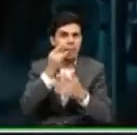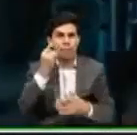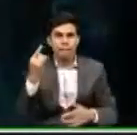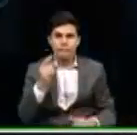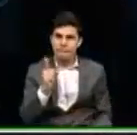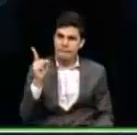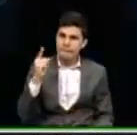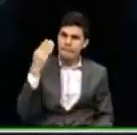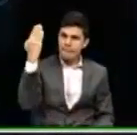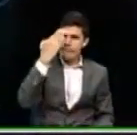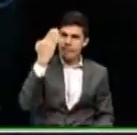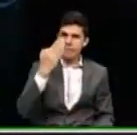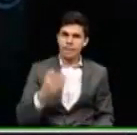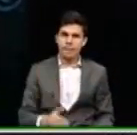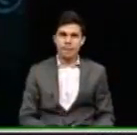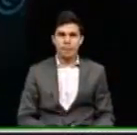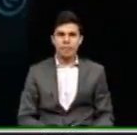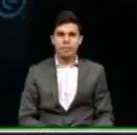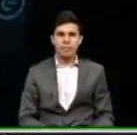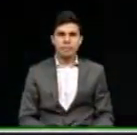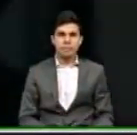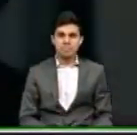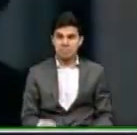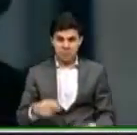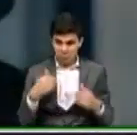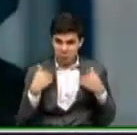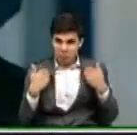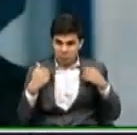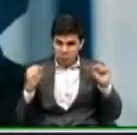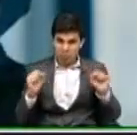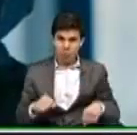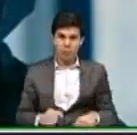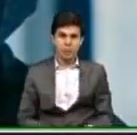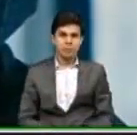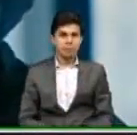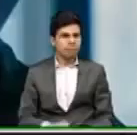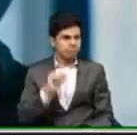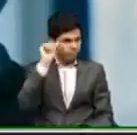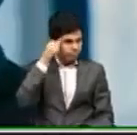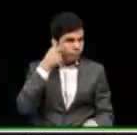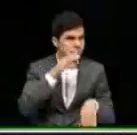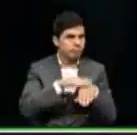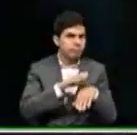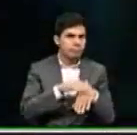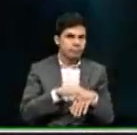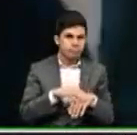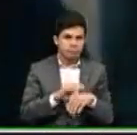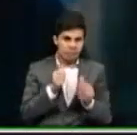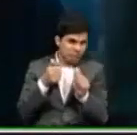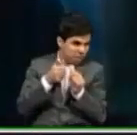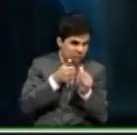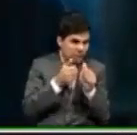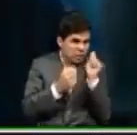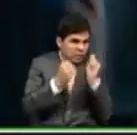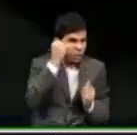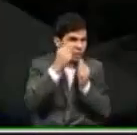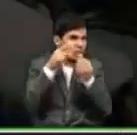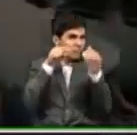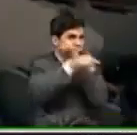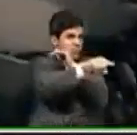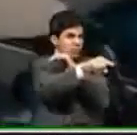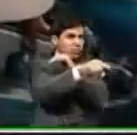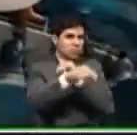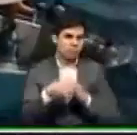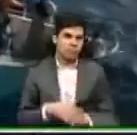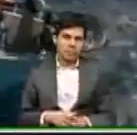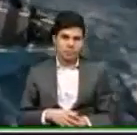Estoy muy orgullosa de ustedes por ir a este viaje. Se van a divertir mucho. Y recuerden, si algo los persigue, corran.